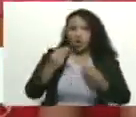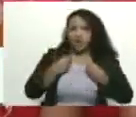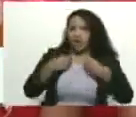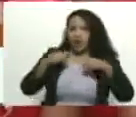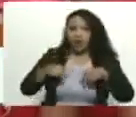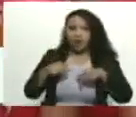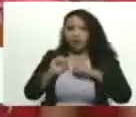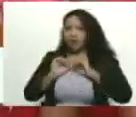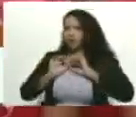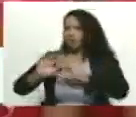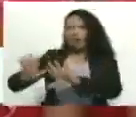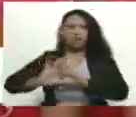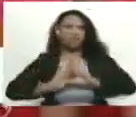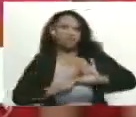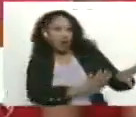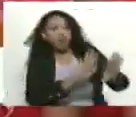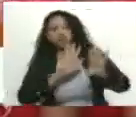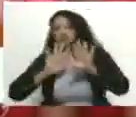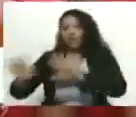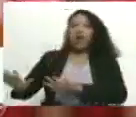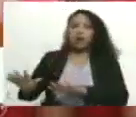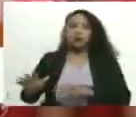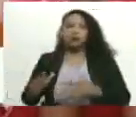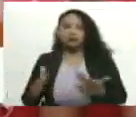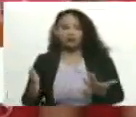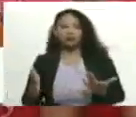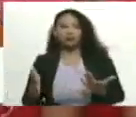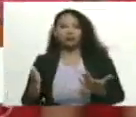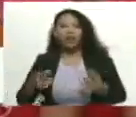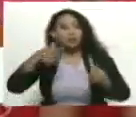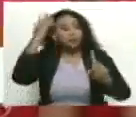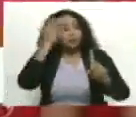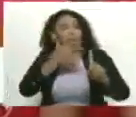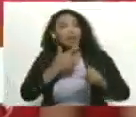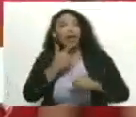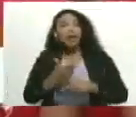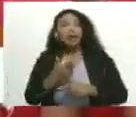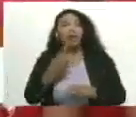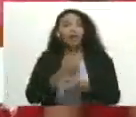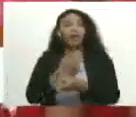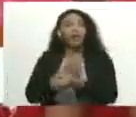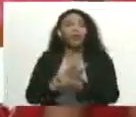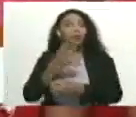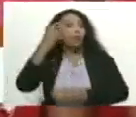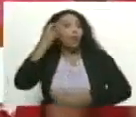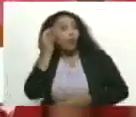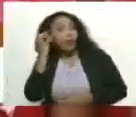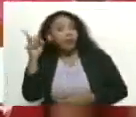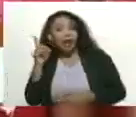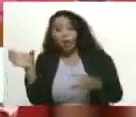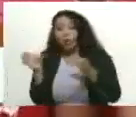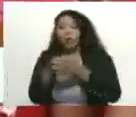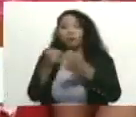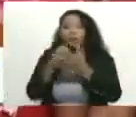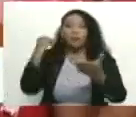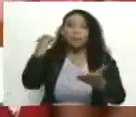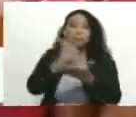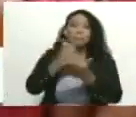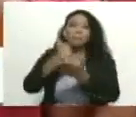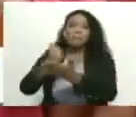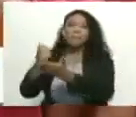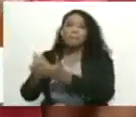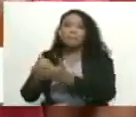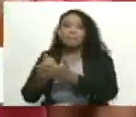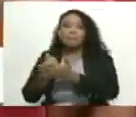a empujarlos y atropellarlos. Por ejemplo, la instrucción que ha dado la Sayona es que ahora ya se busca un grupo de matones para llegar a